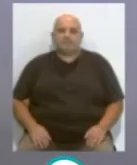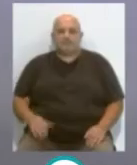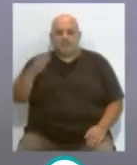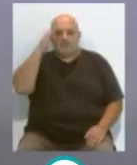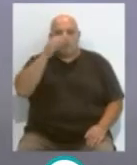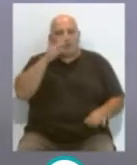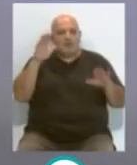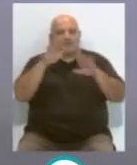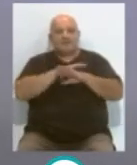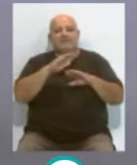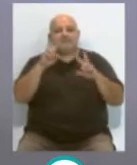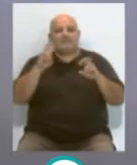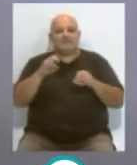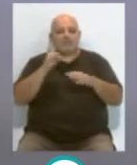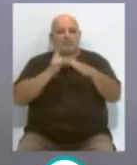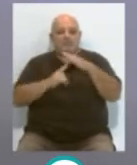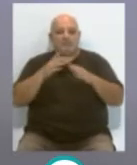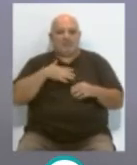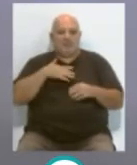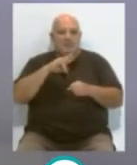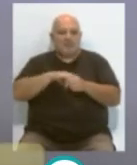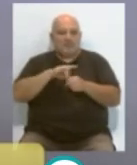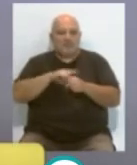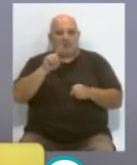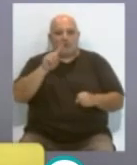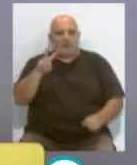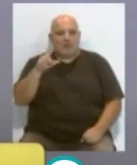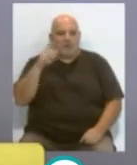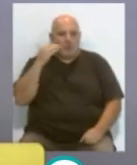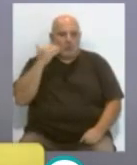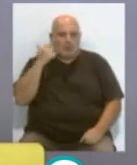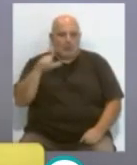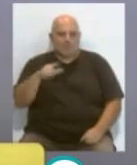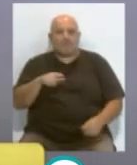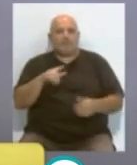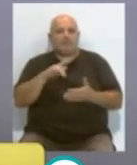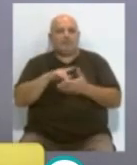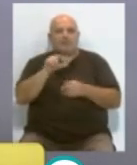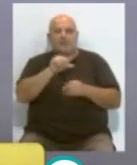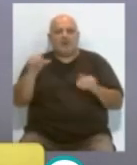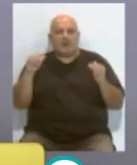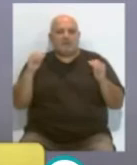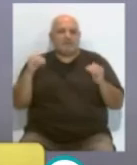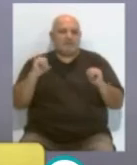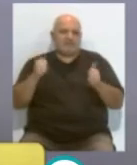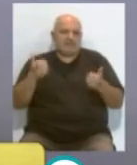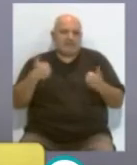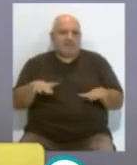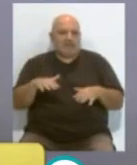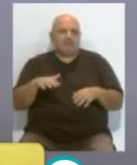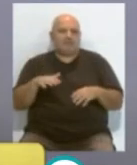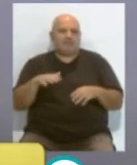Hola, muy buenas noches. Ya estamos en este submarino del lunes 12 de julio, en una semana donde ya empiezan